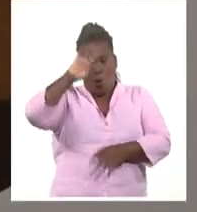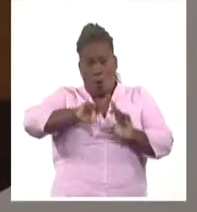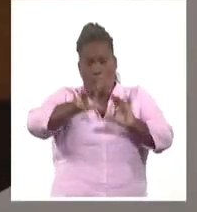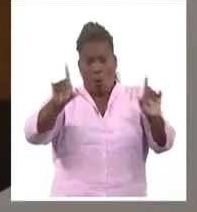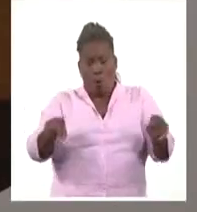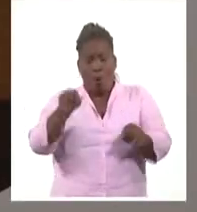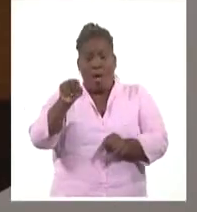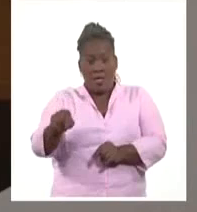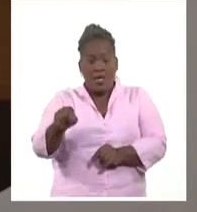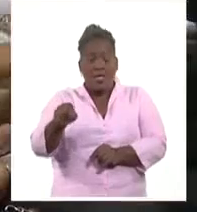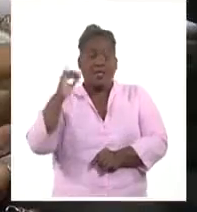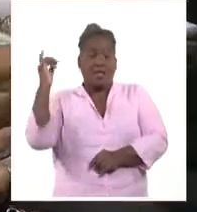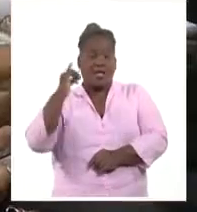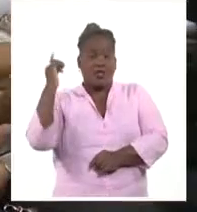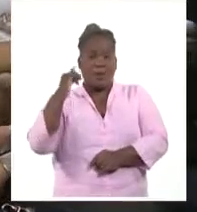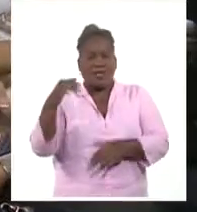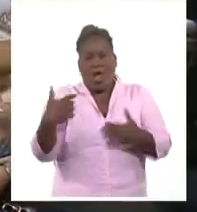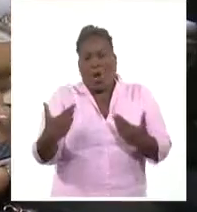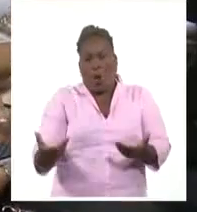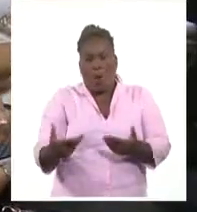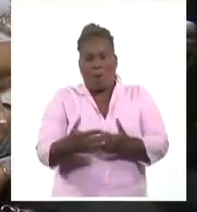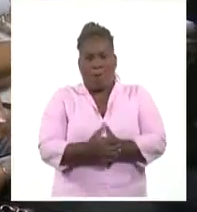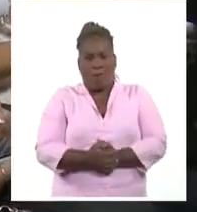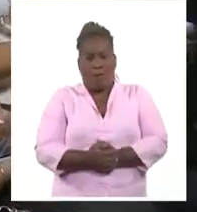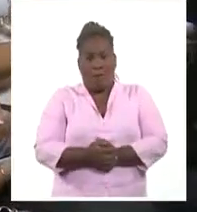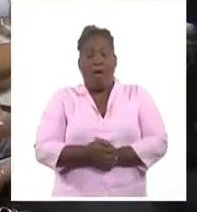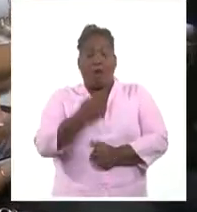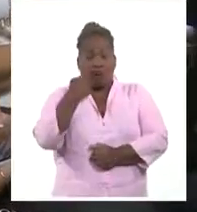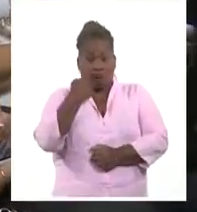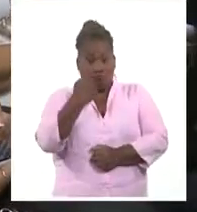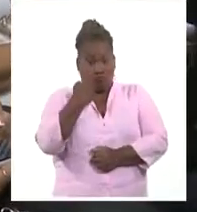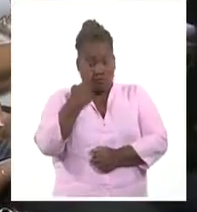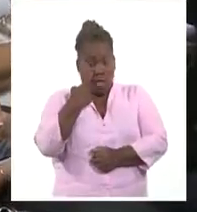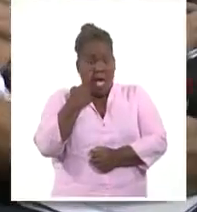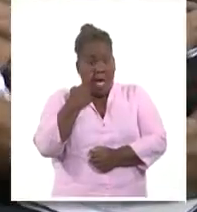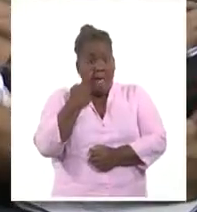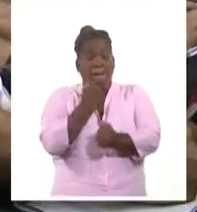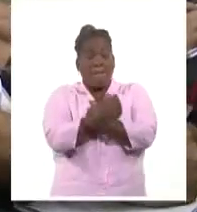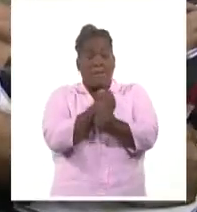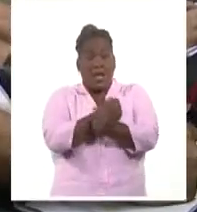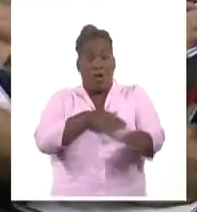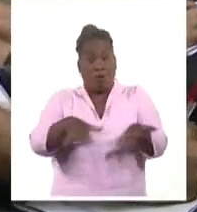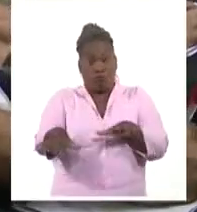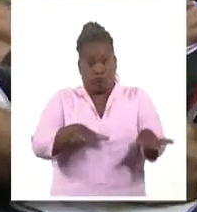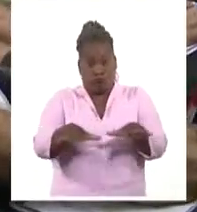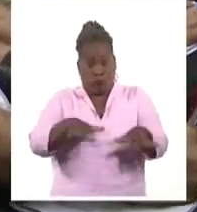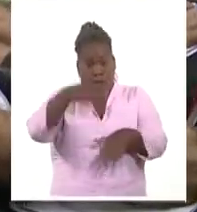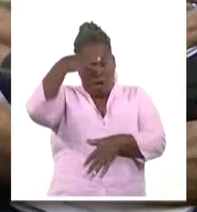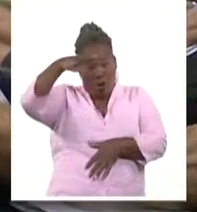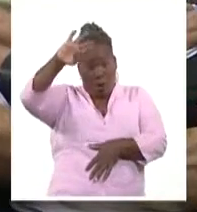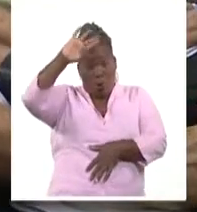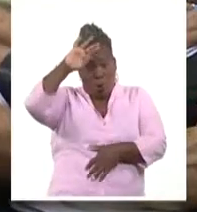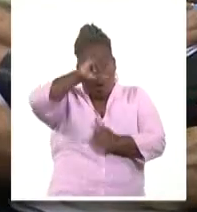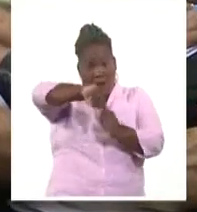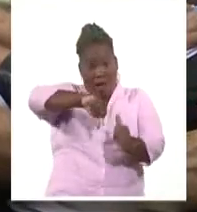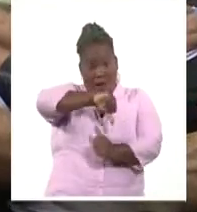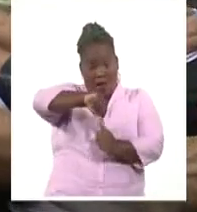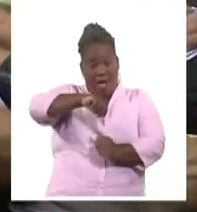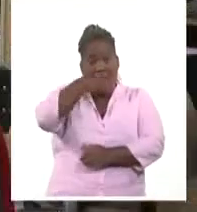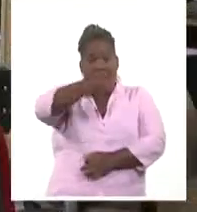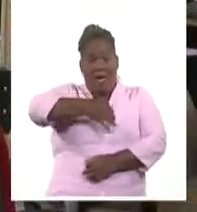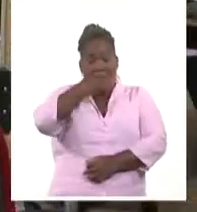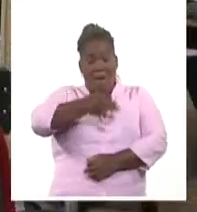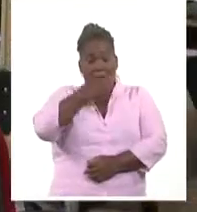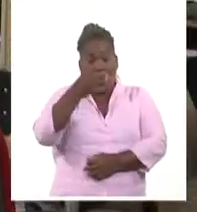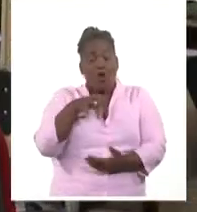carácter internacional. La apreciación del peligro sísmico en Cuba y el área del Caribe fue la información aportada por